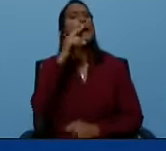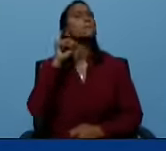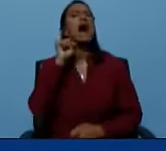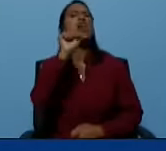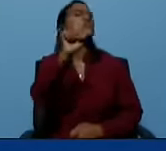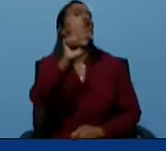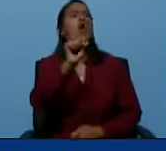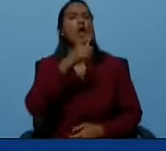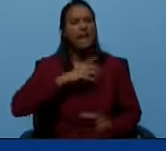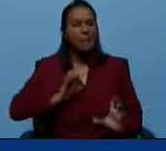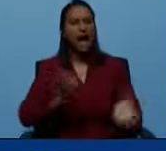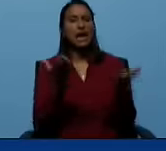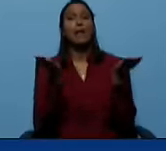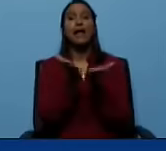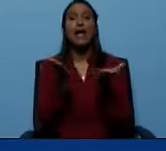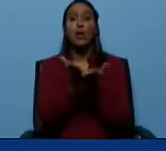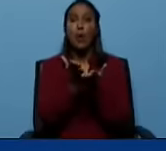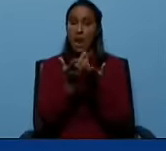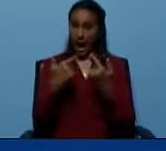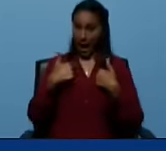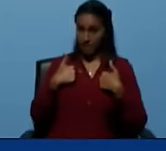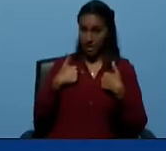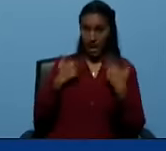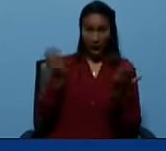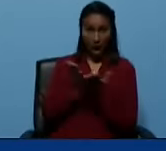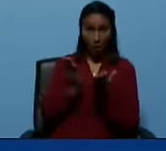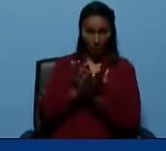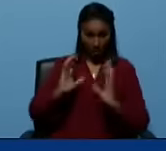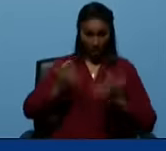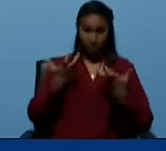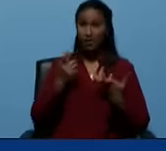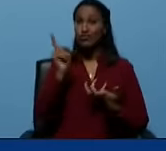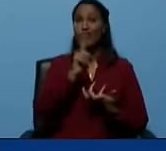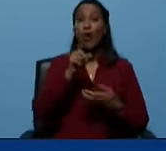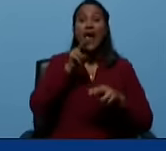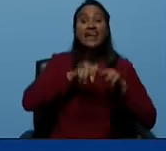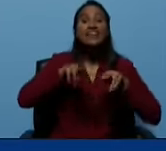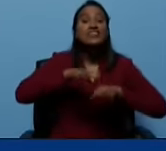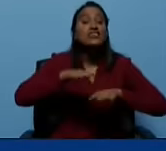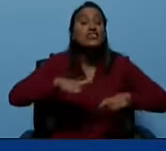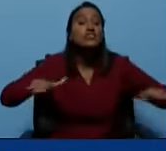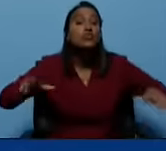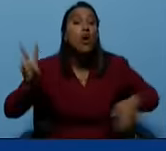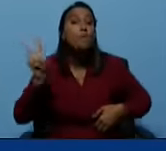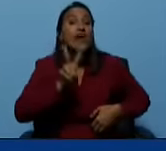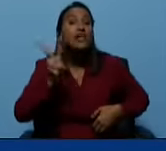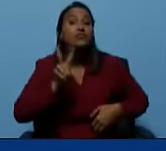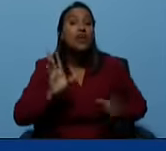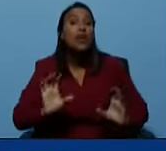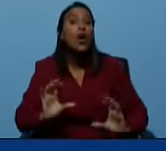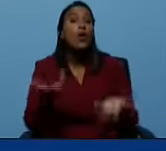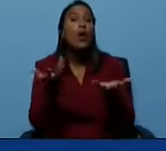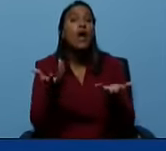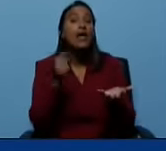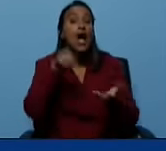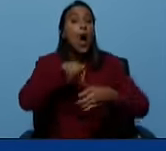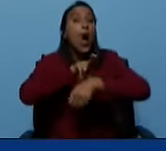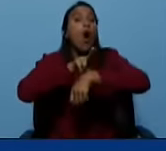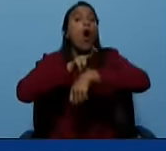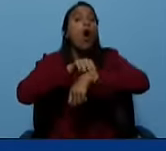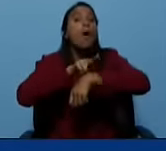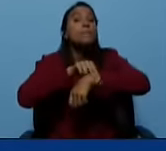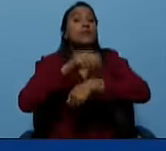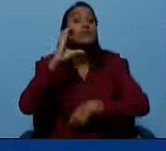a Maduro, se la estás quemando a unos niños, salir a quemar el hospital de coche, yo lo vi con mis ojos, y lo salvó la